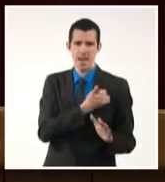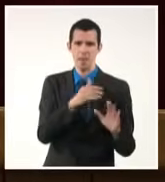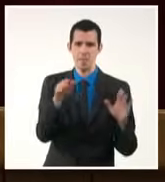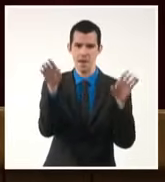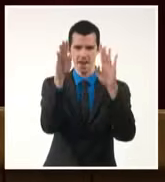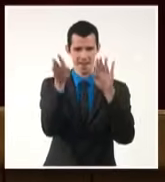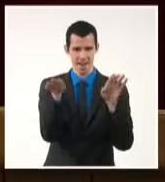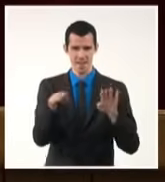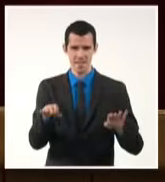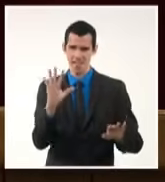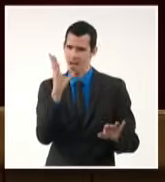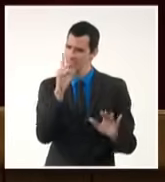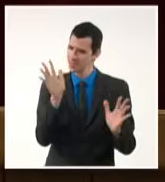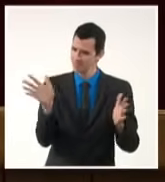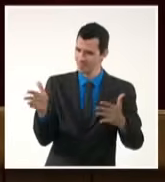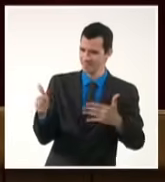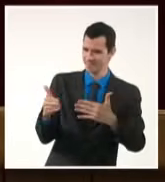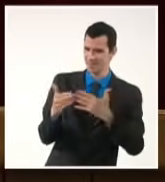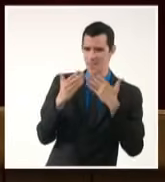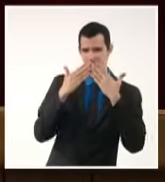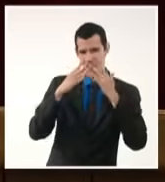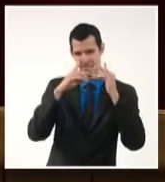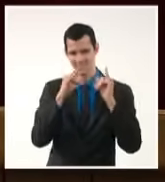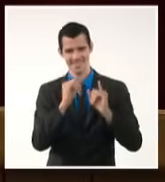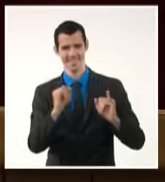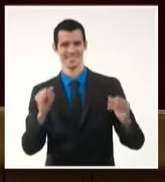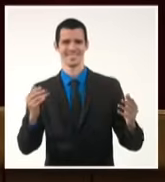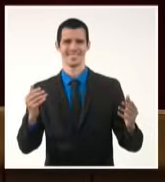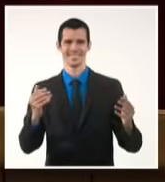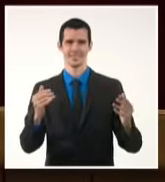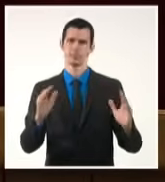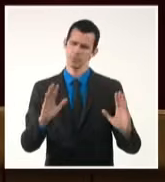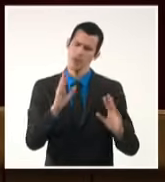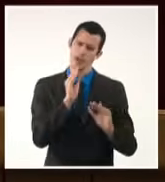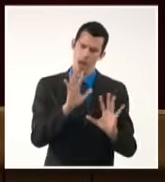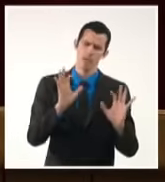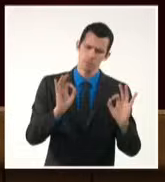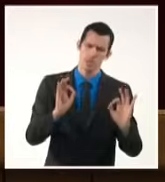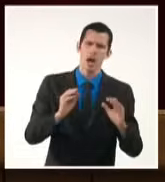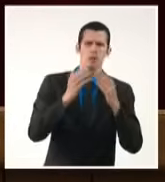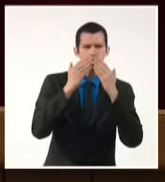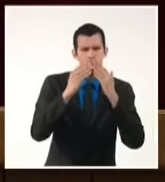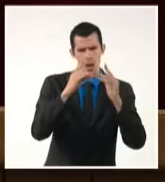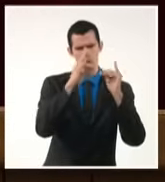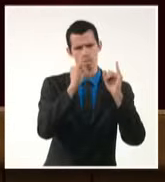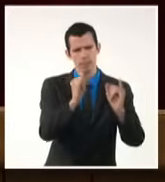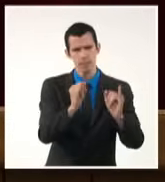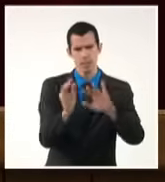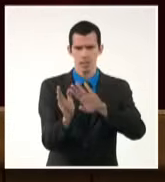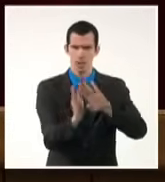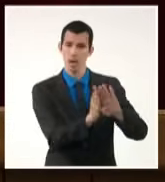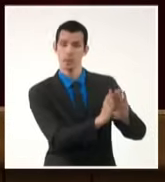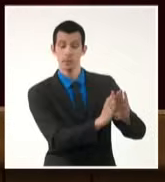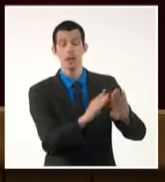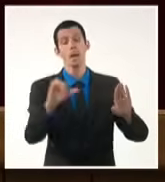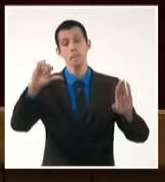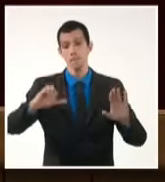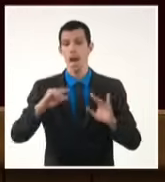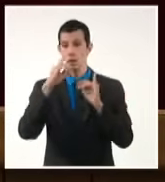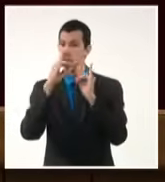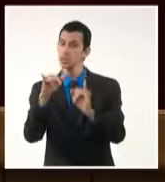los salarios y que tendremos divisas y combustibles suficientes para terminar con el agobio que provocan las